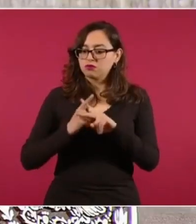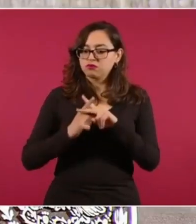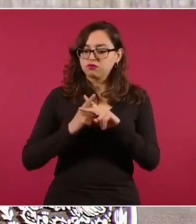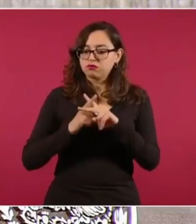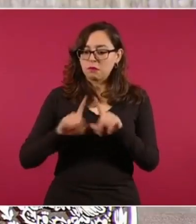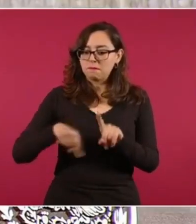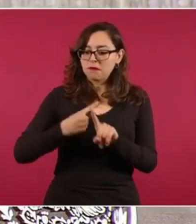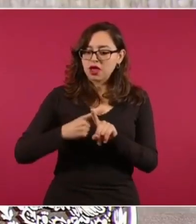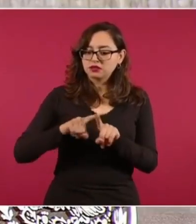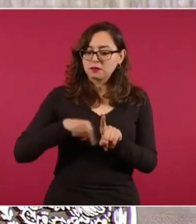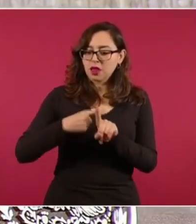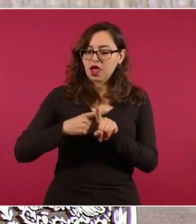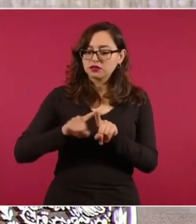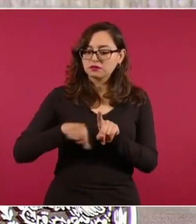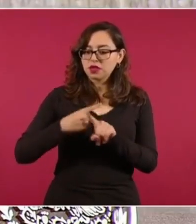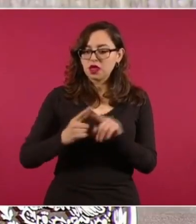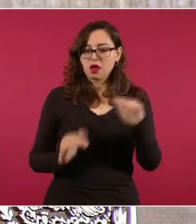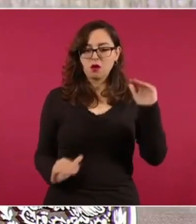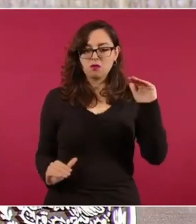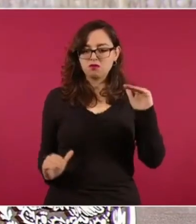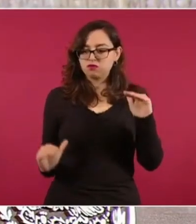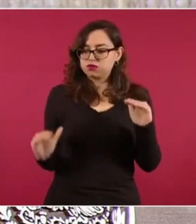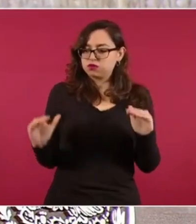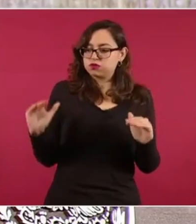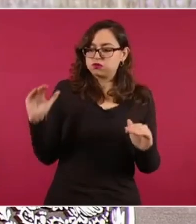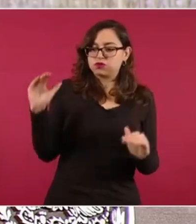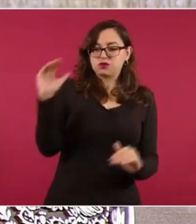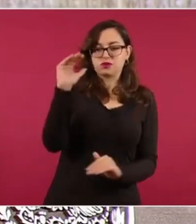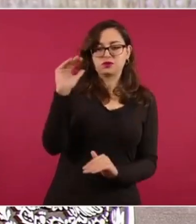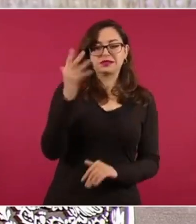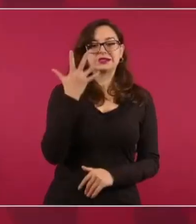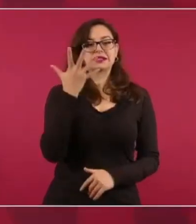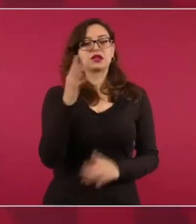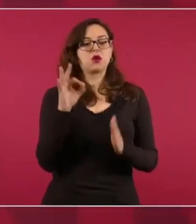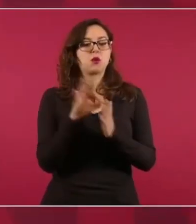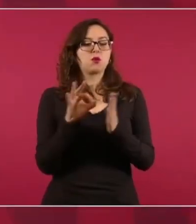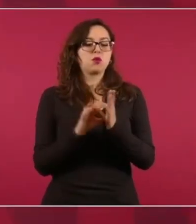supera por casi 5.